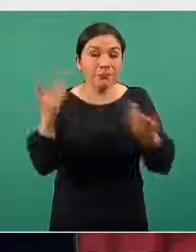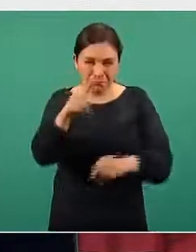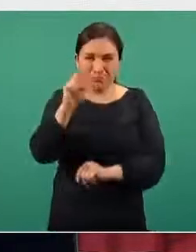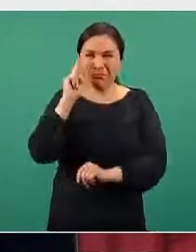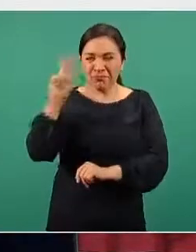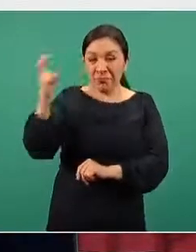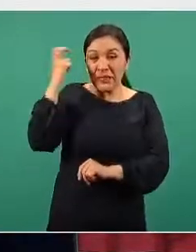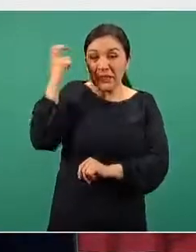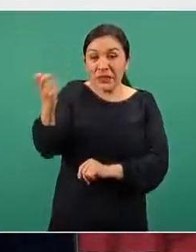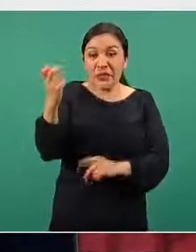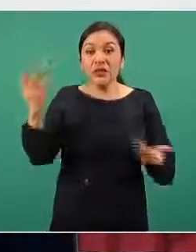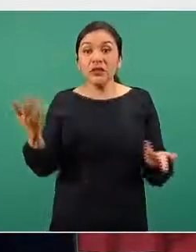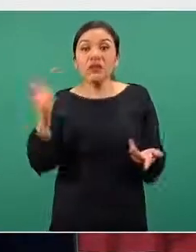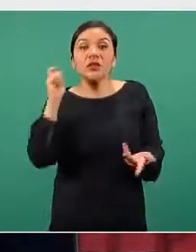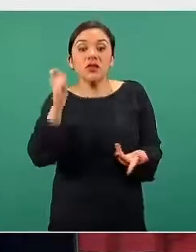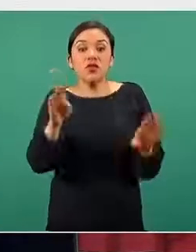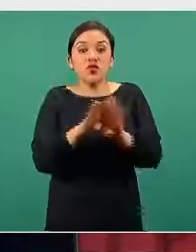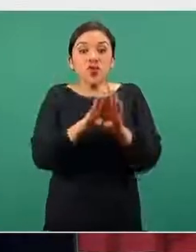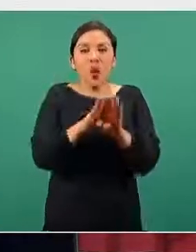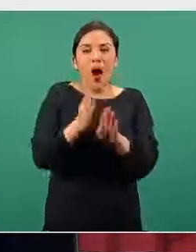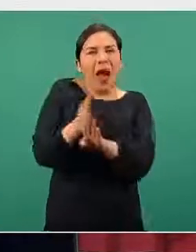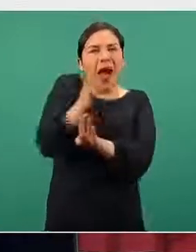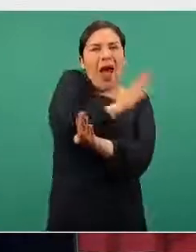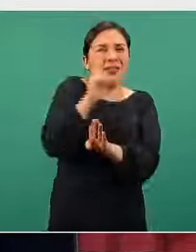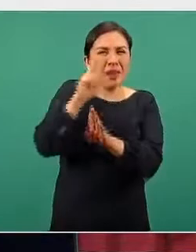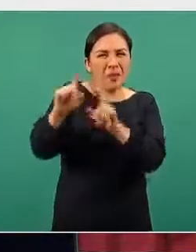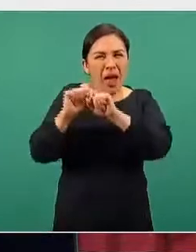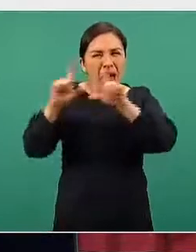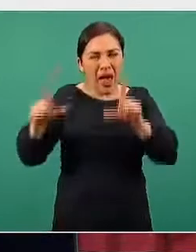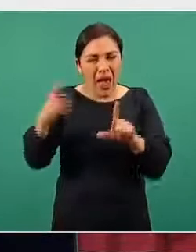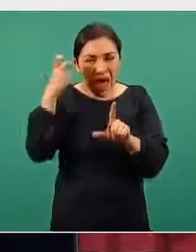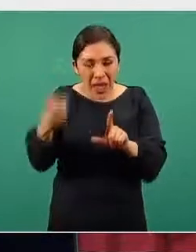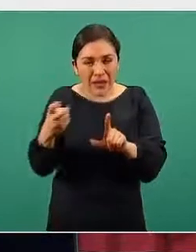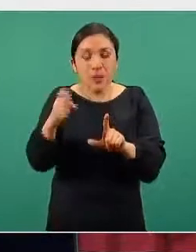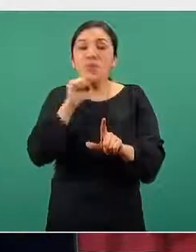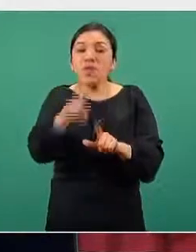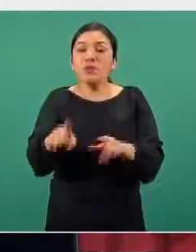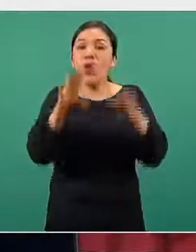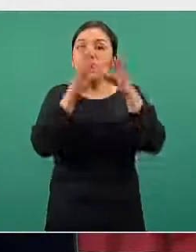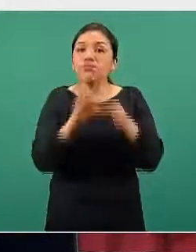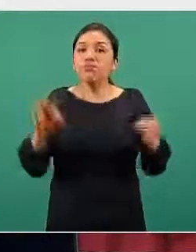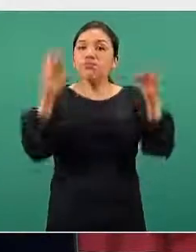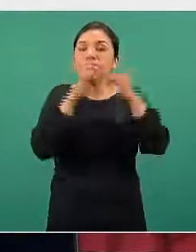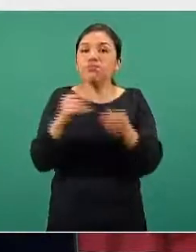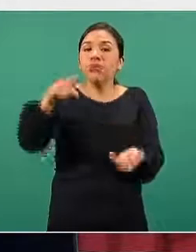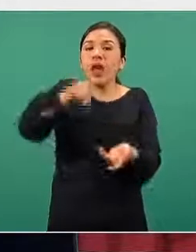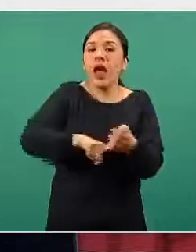ven, la gráfica anterior es lo que explica finalmente